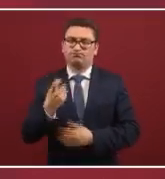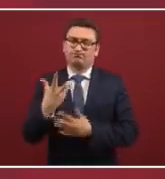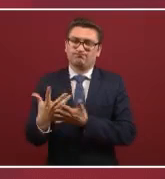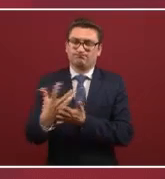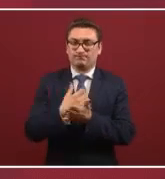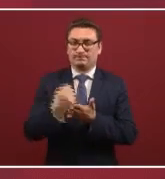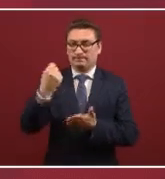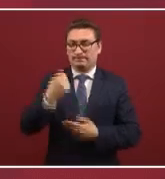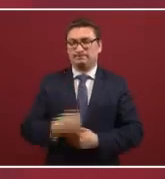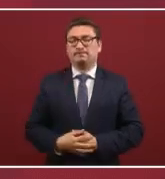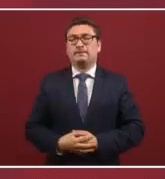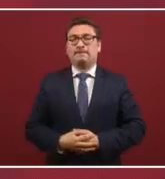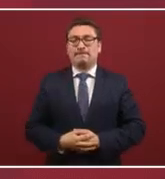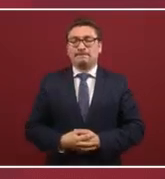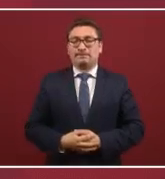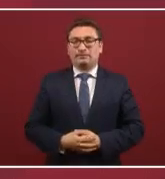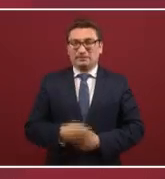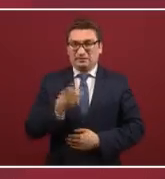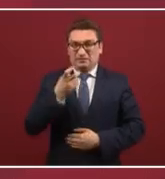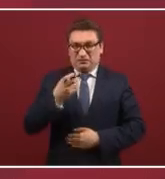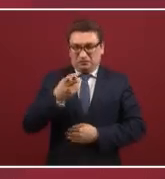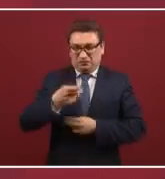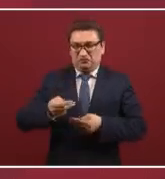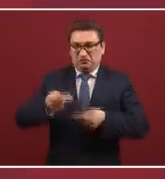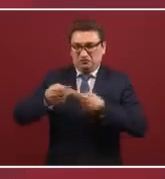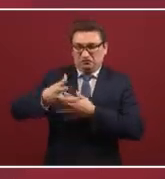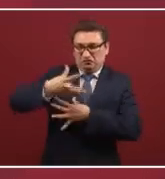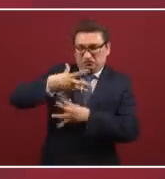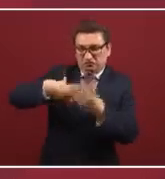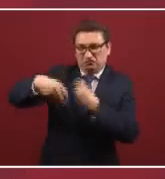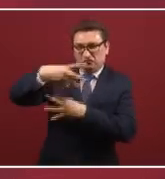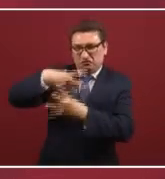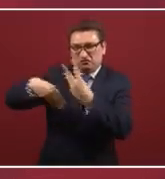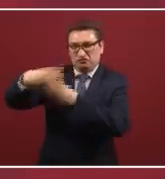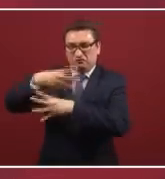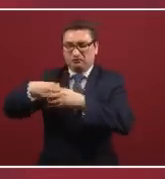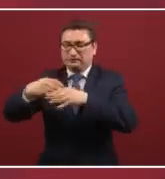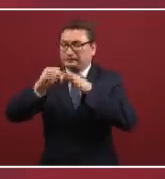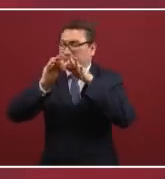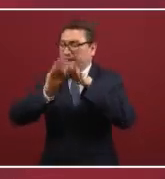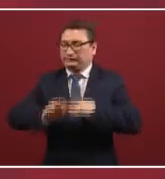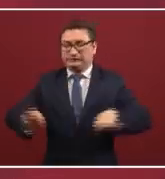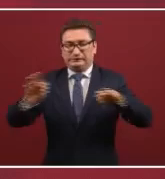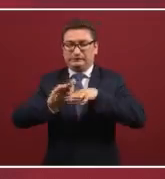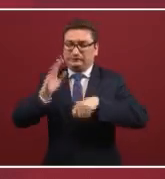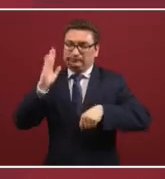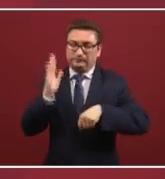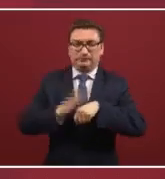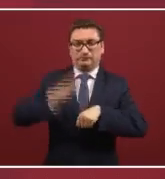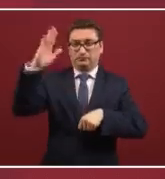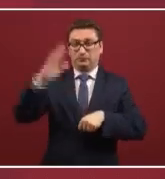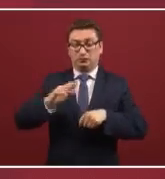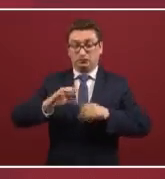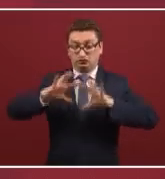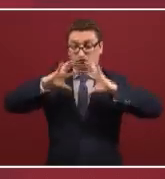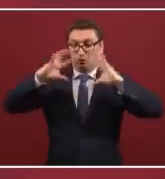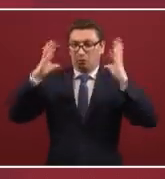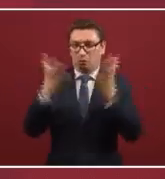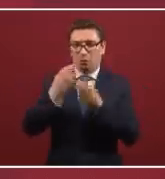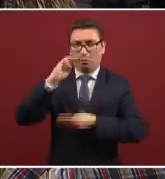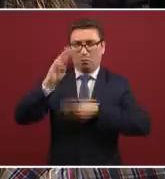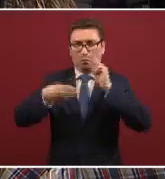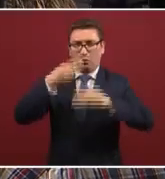es una de las áreas de intercambio comercial más importantes de nuestro planeta. Y por eso es